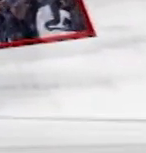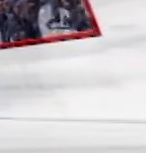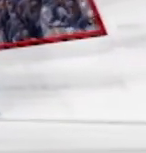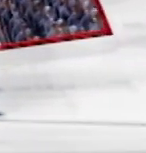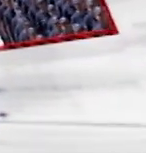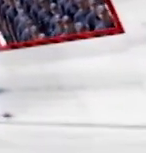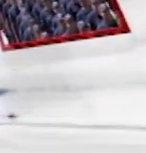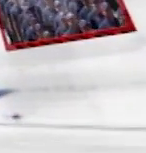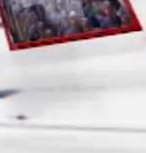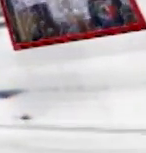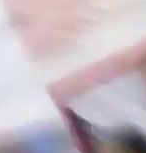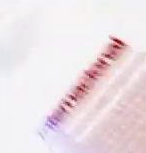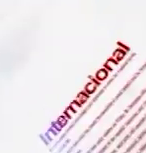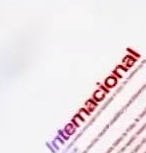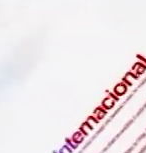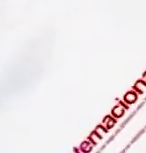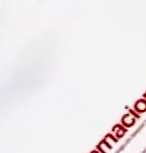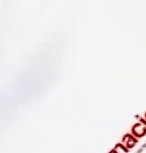Música